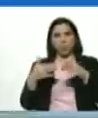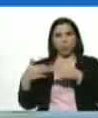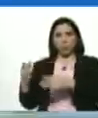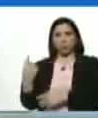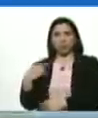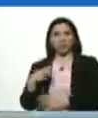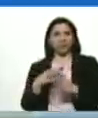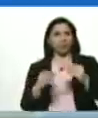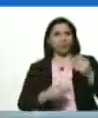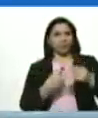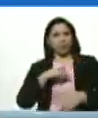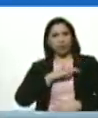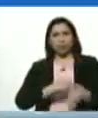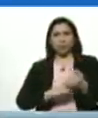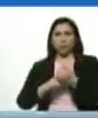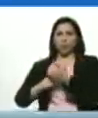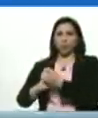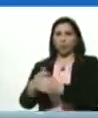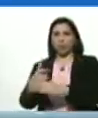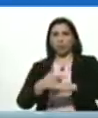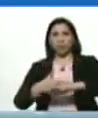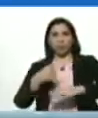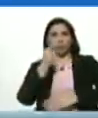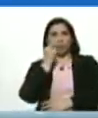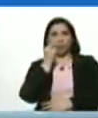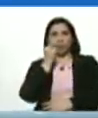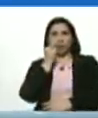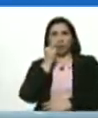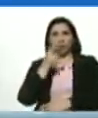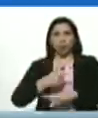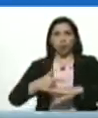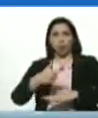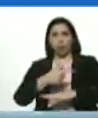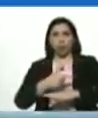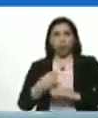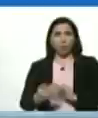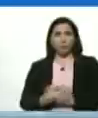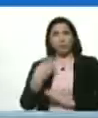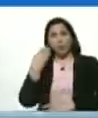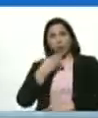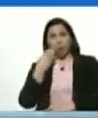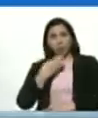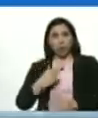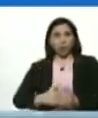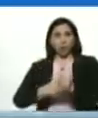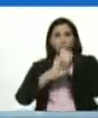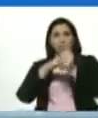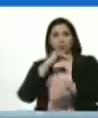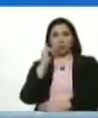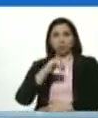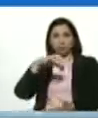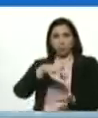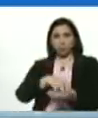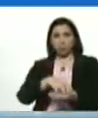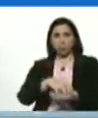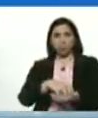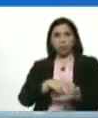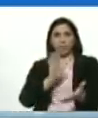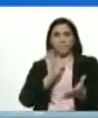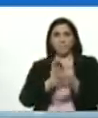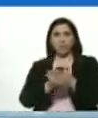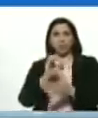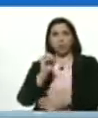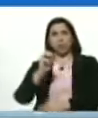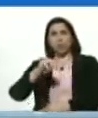todo nuestro apoyo el gobernador que este joven líder zuliano al compañero omar y